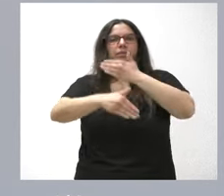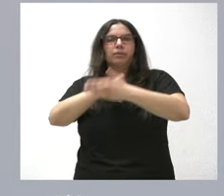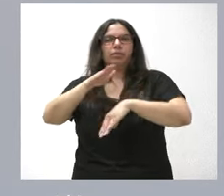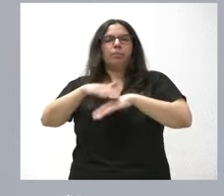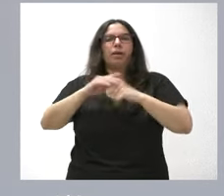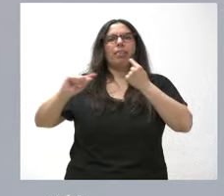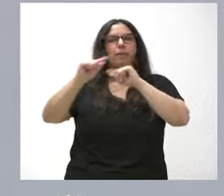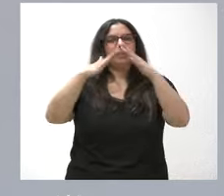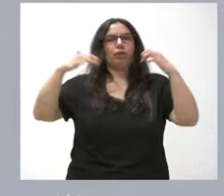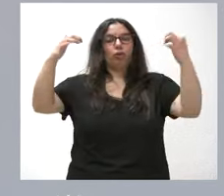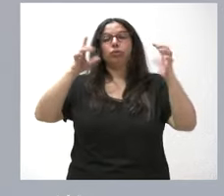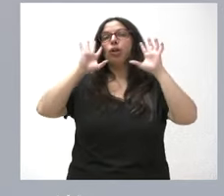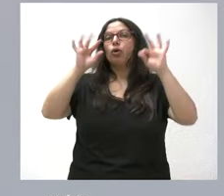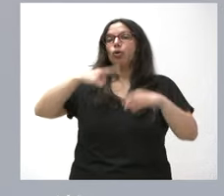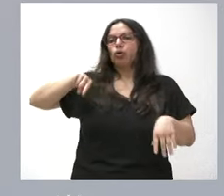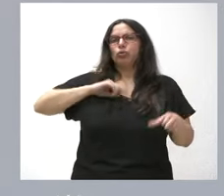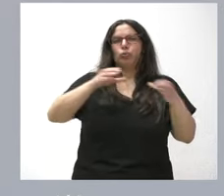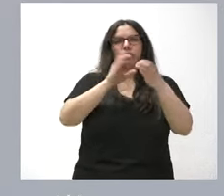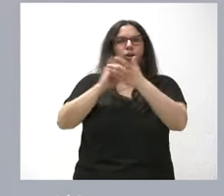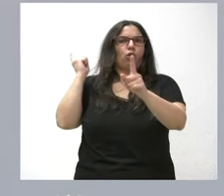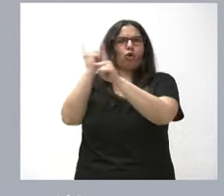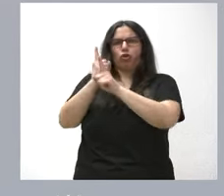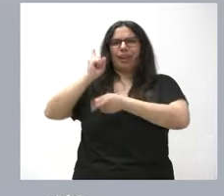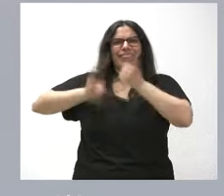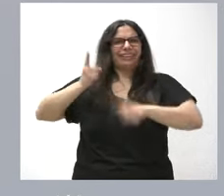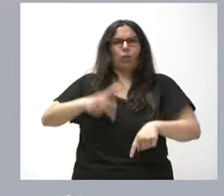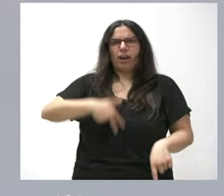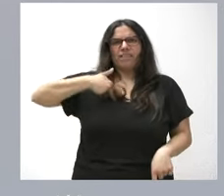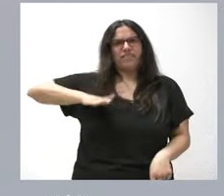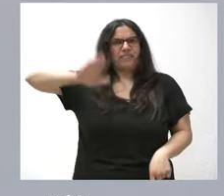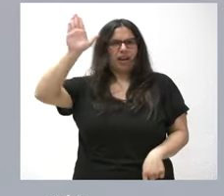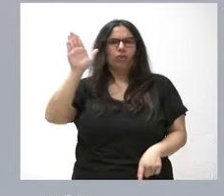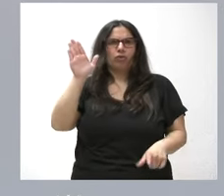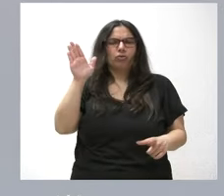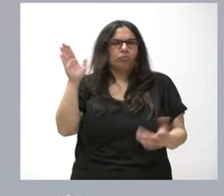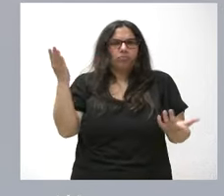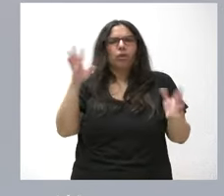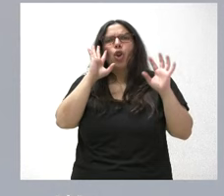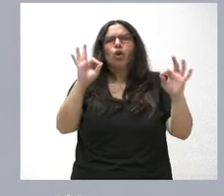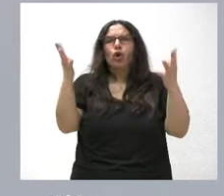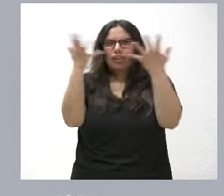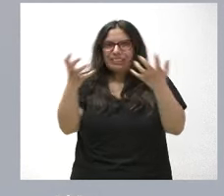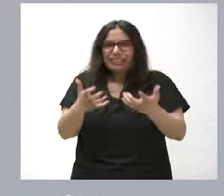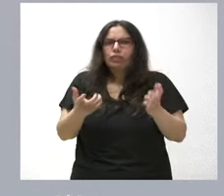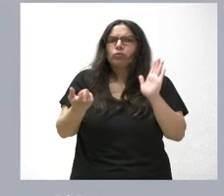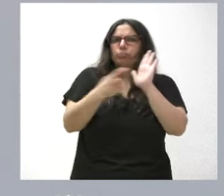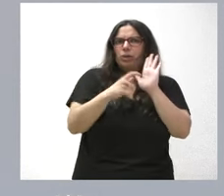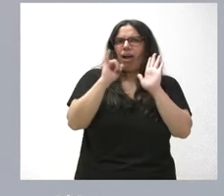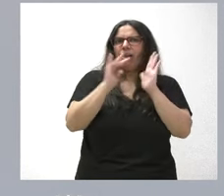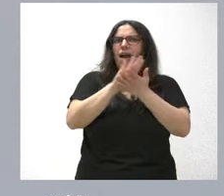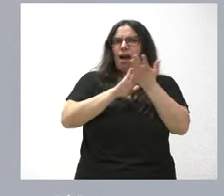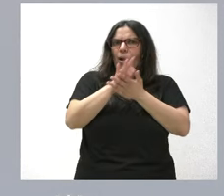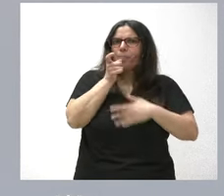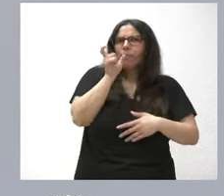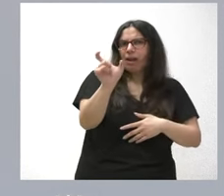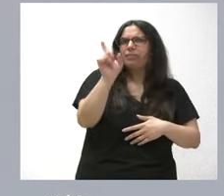parlamentario. Por supuesto que desde la Junta de Castilla y León condenamos la dictadura franquista y una referencia expresa en el texto al franquismo, y por supuesto que también que